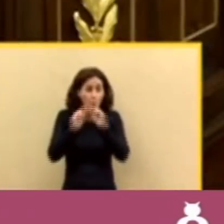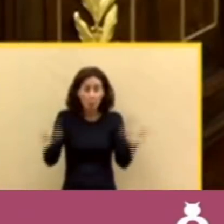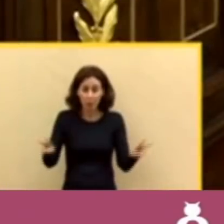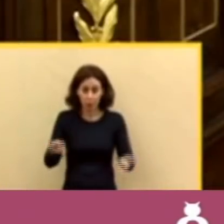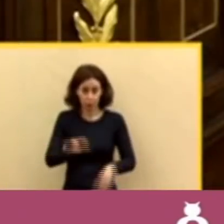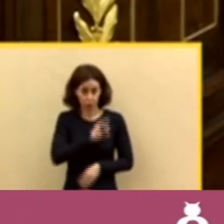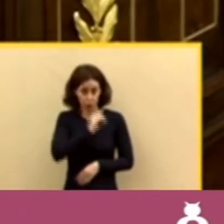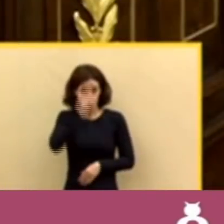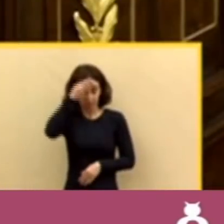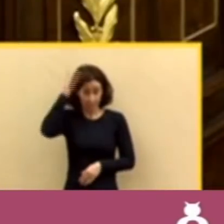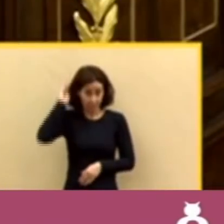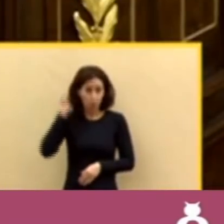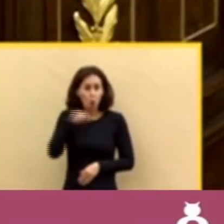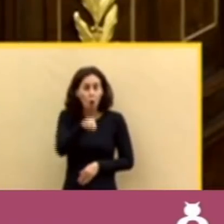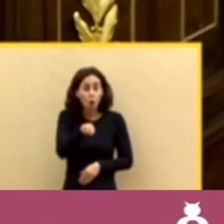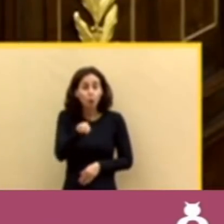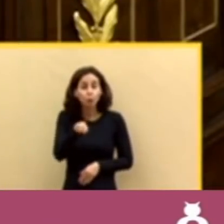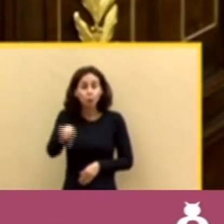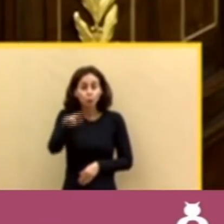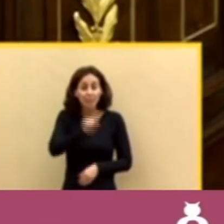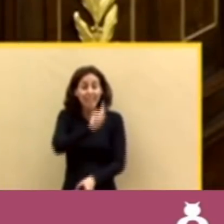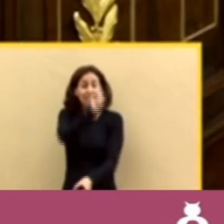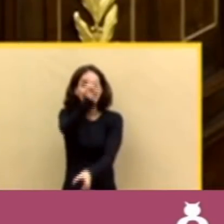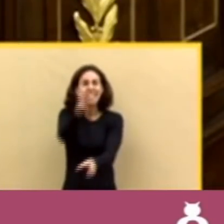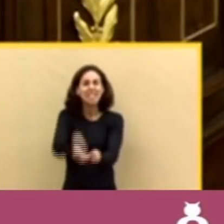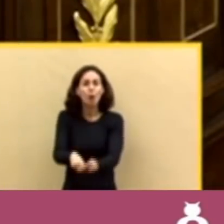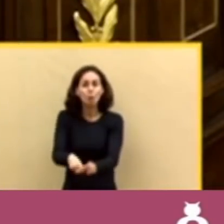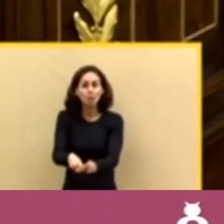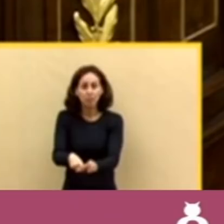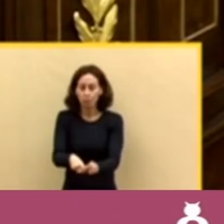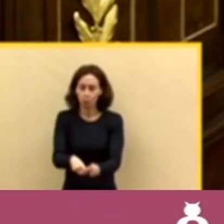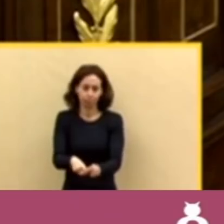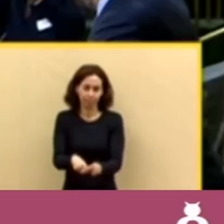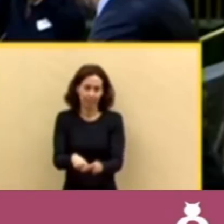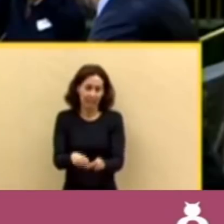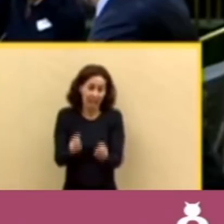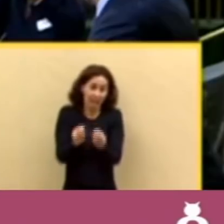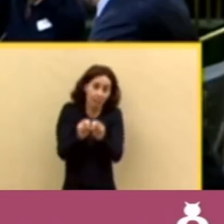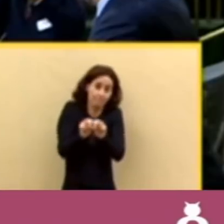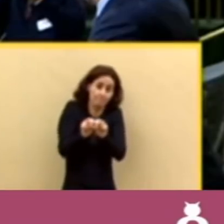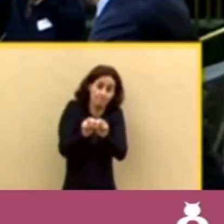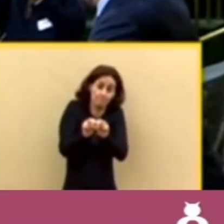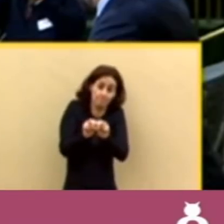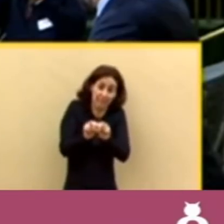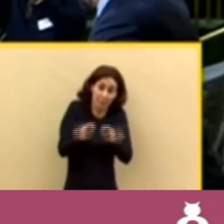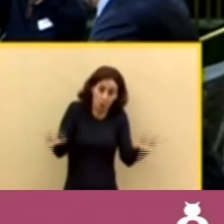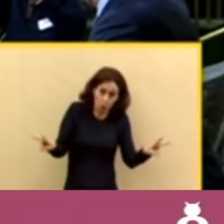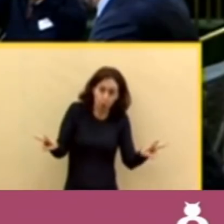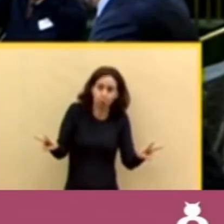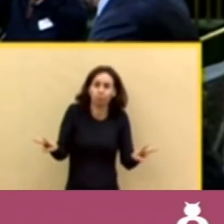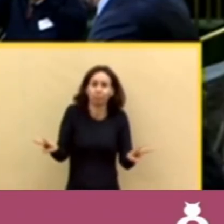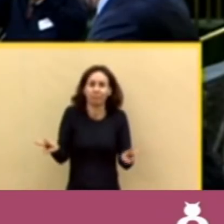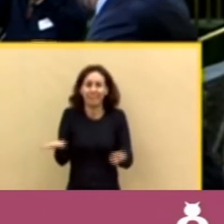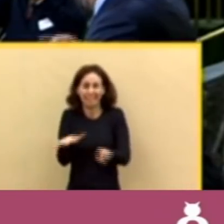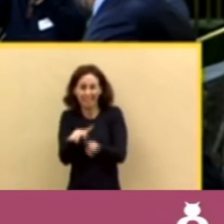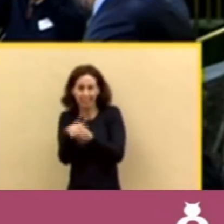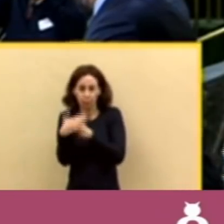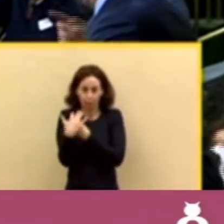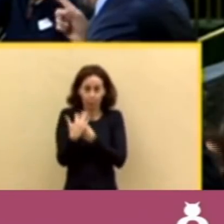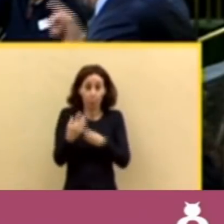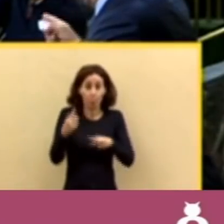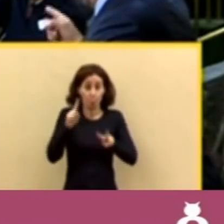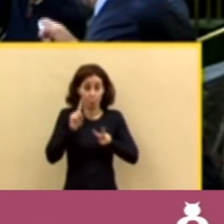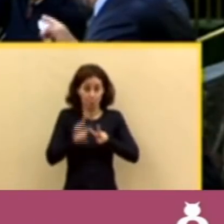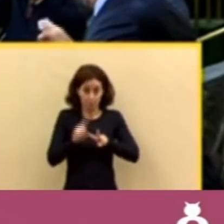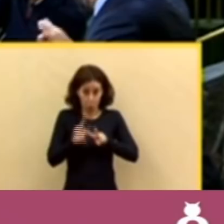ese debate lo ha planteado quien ha presentado la moción de censura. El objetivo de la derecha liberal de este país tiene que ser volver a estar todos